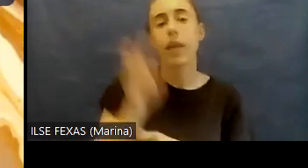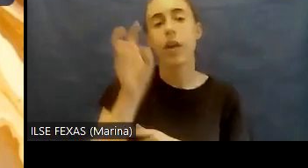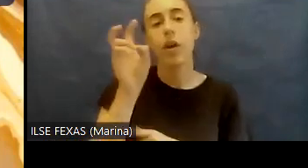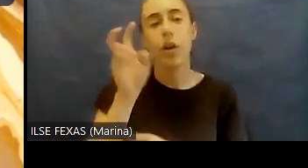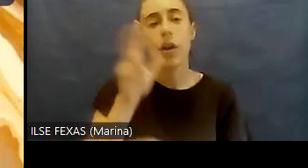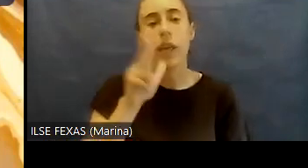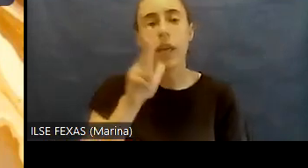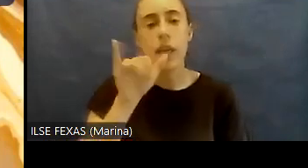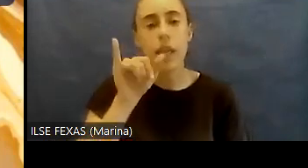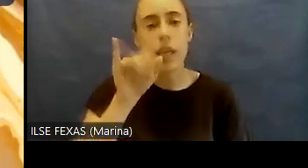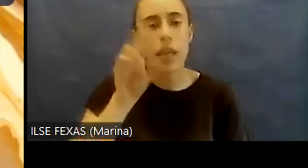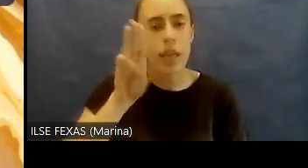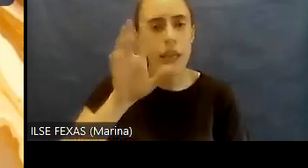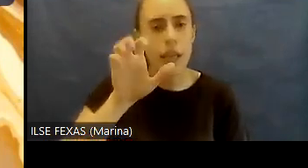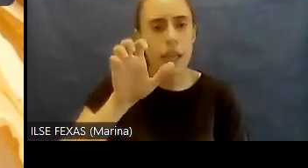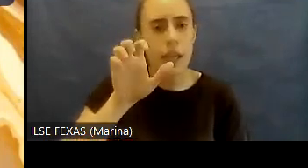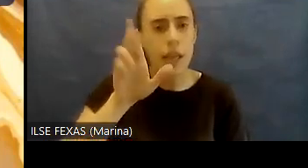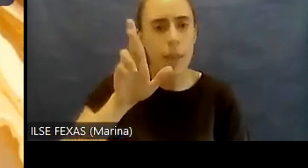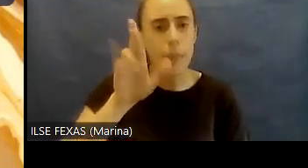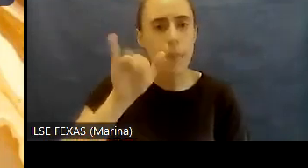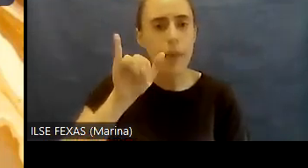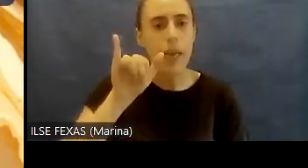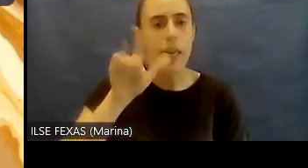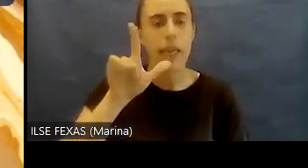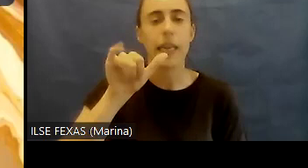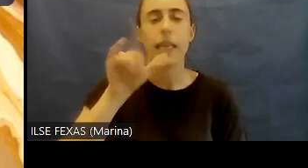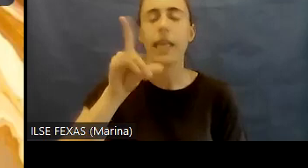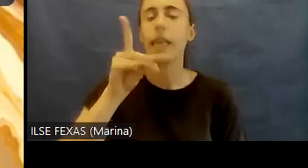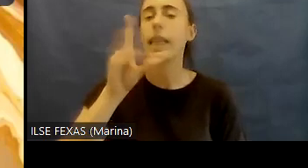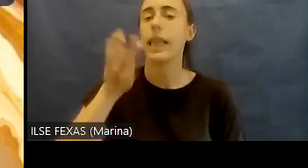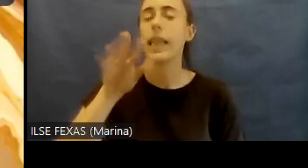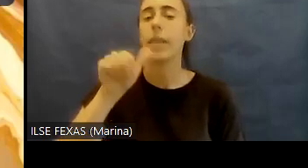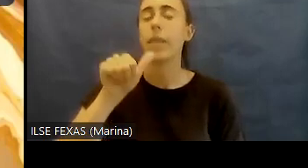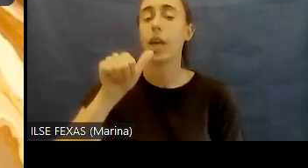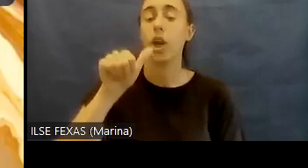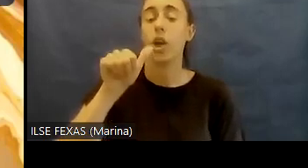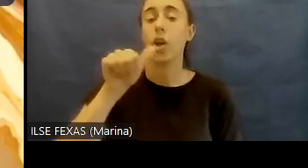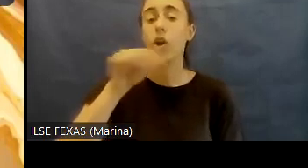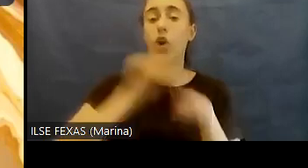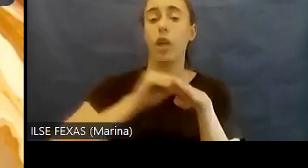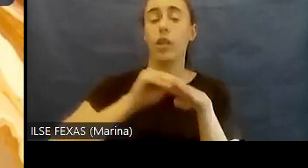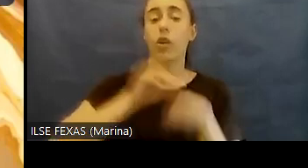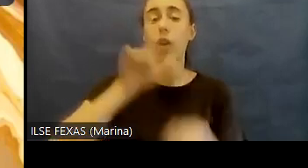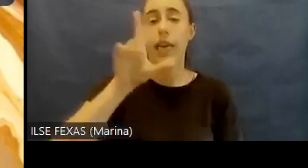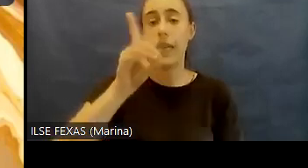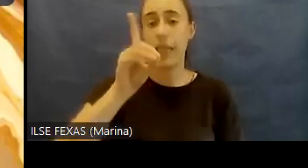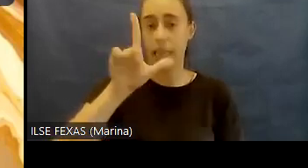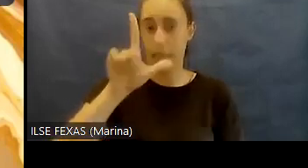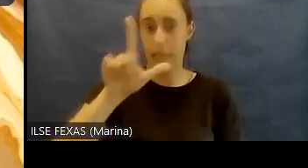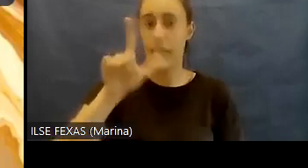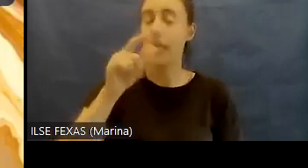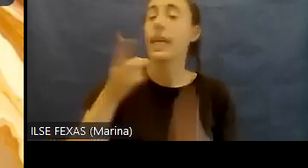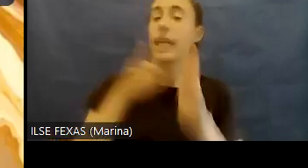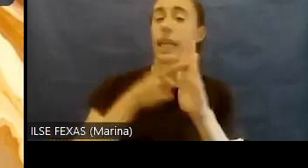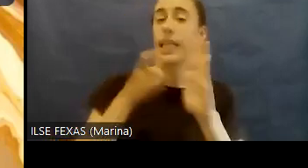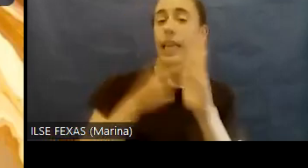aumento del colesterol LDL, por ejemplo, y no conseguimos con la dieta revertirlo, o cuando hay un azúcar que tontea, pero